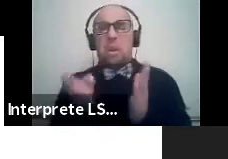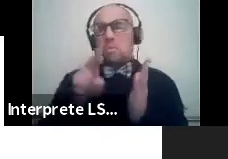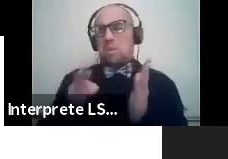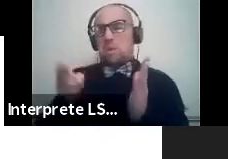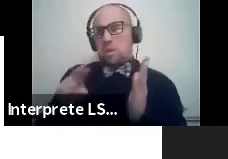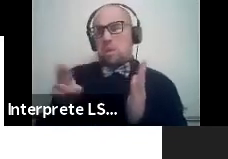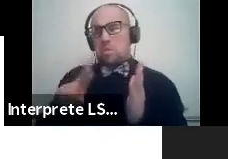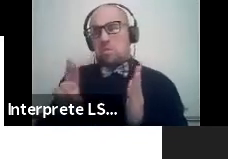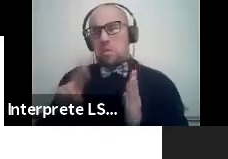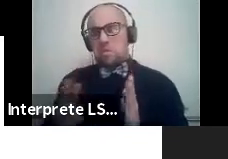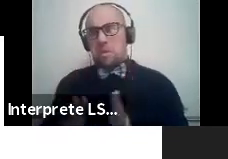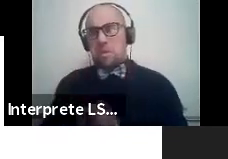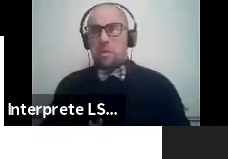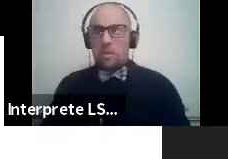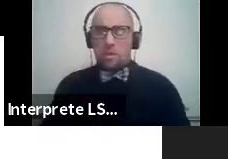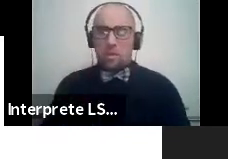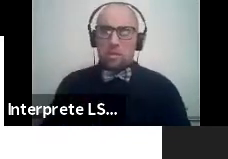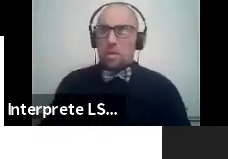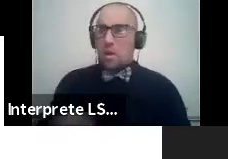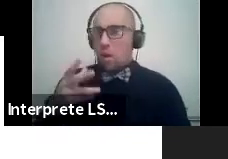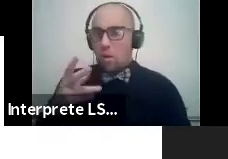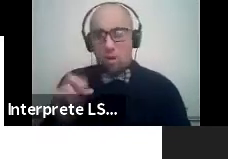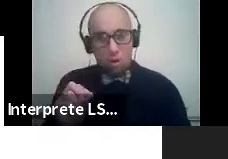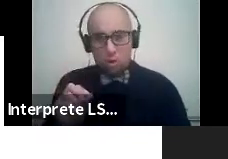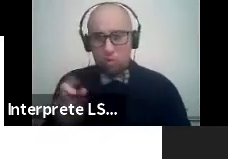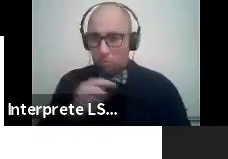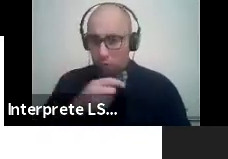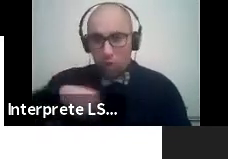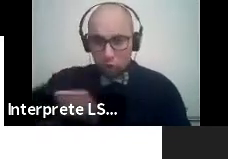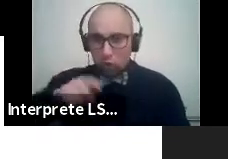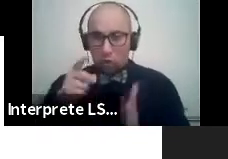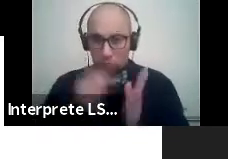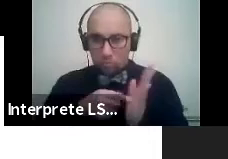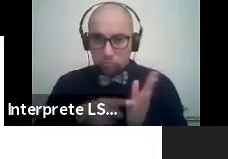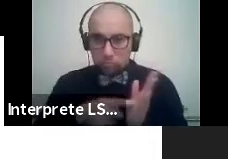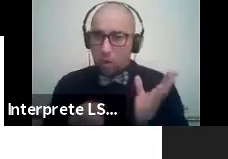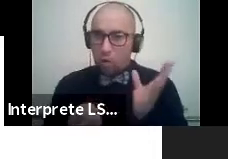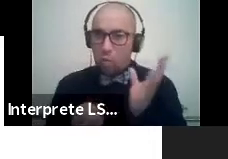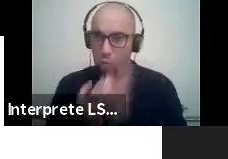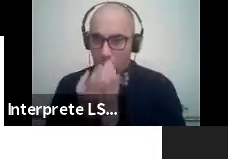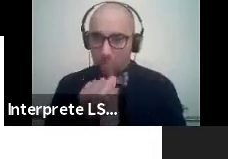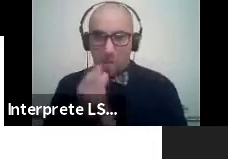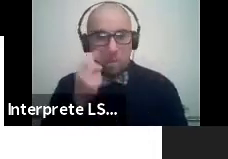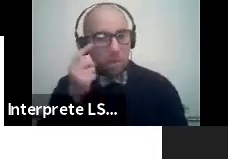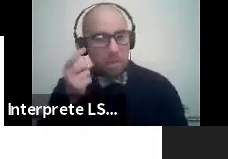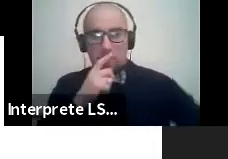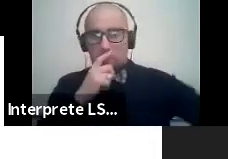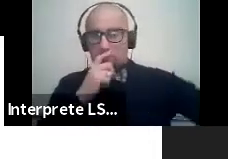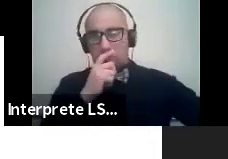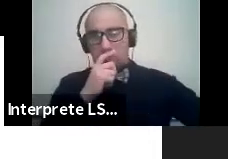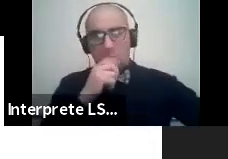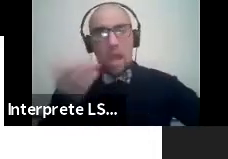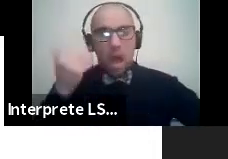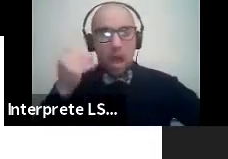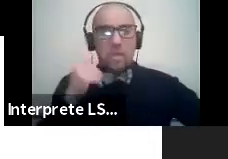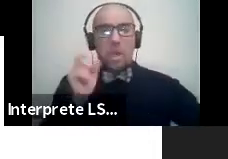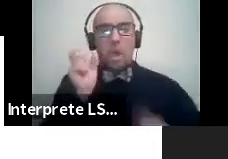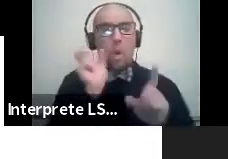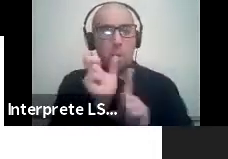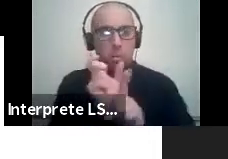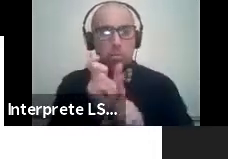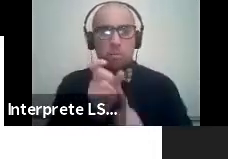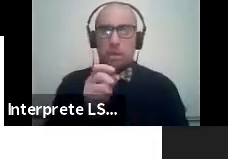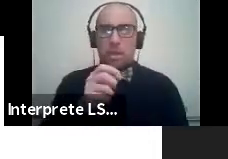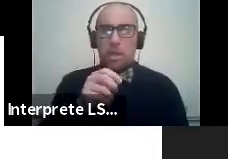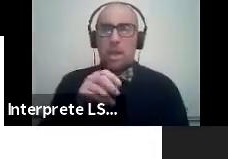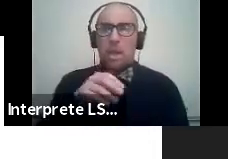la misma actividad todo el tiempo. Nosotros más bien le apostamos por un concepto que ya previamente habíamos desarrollado en la